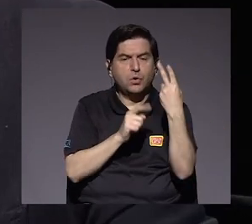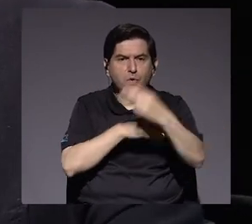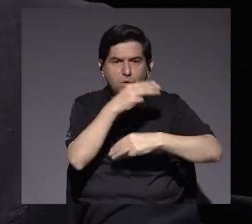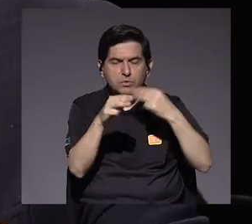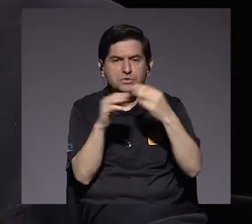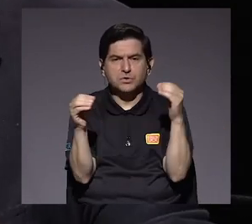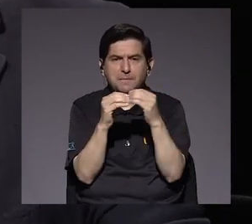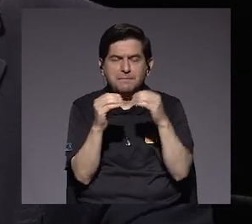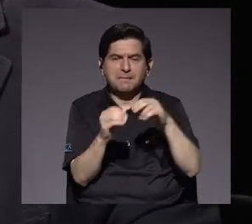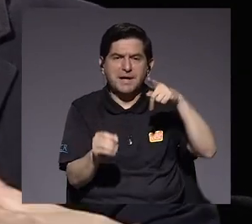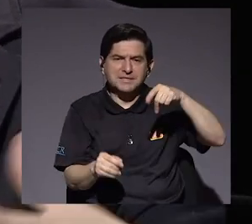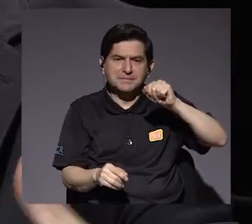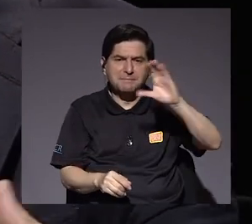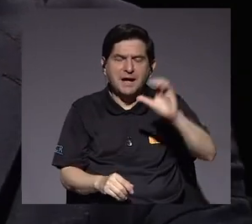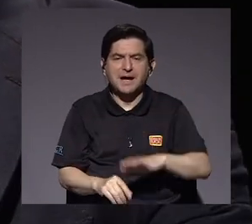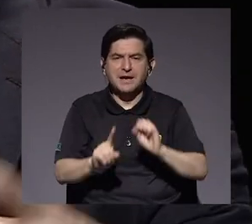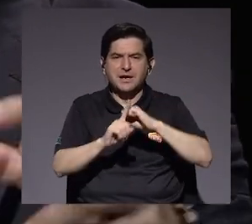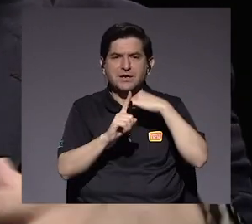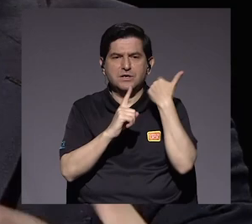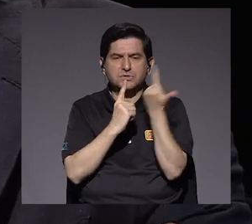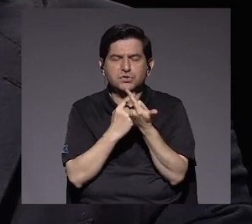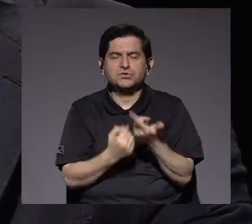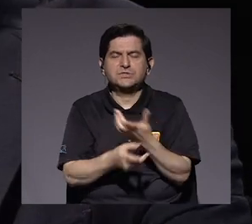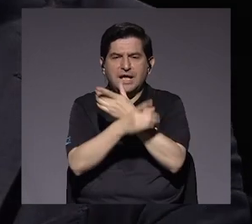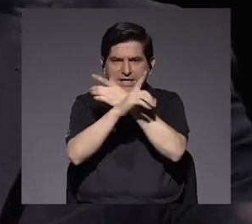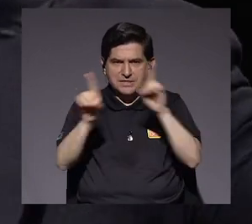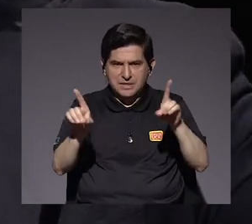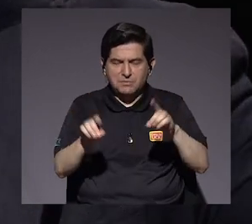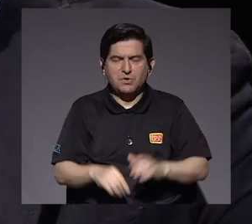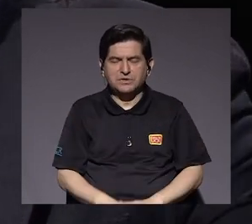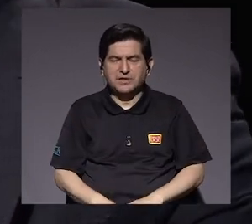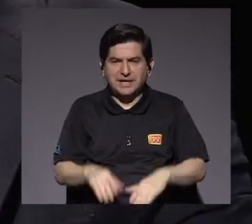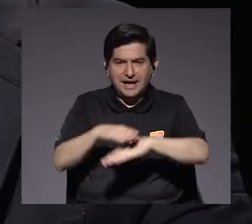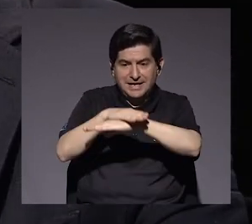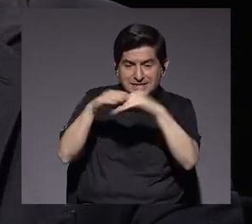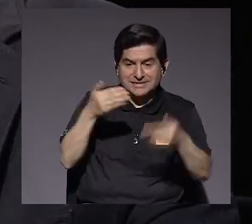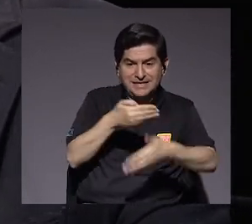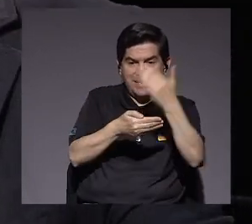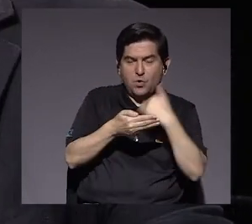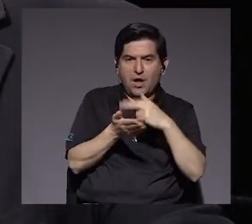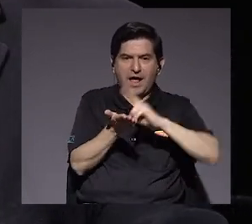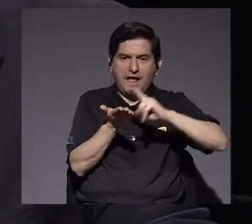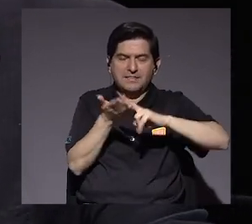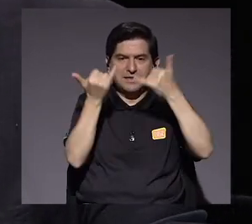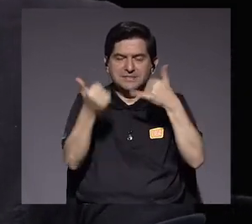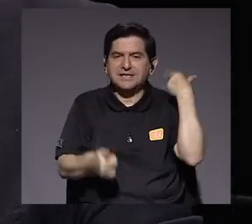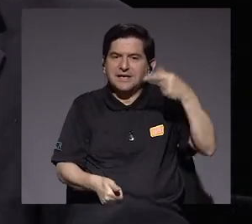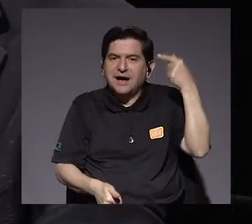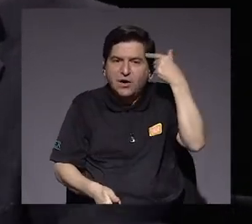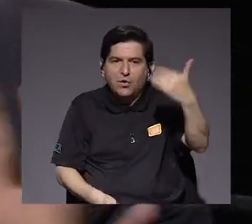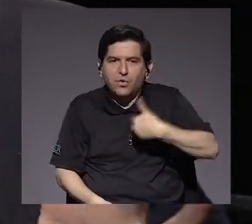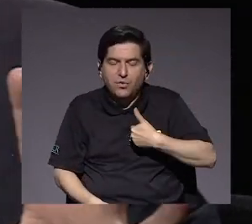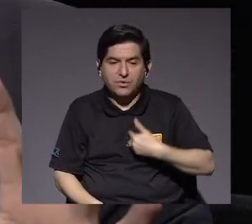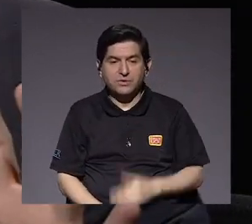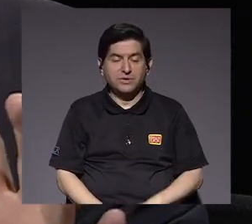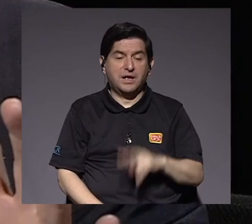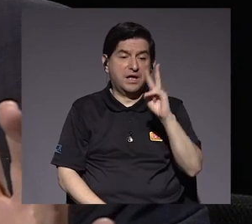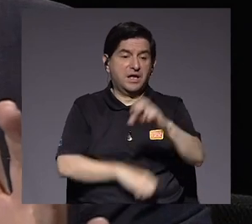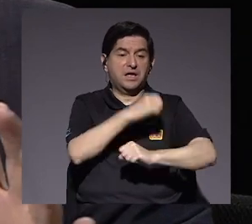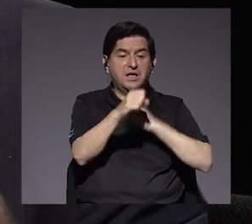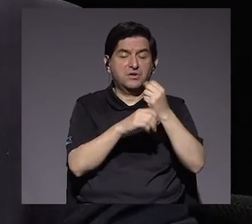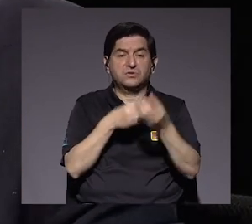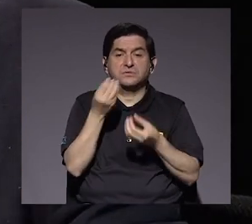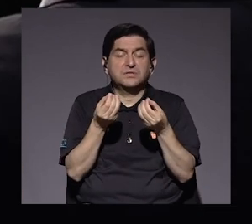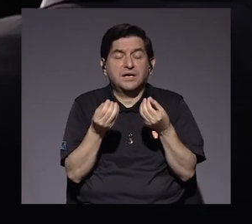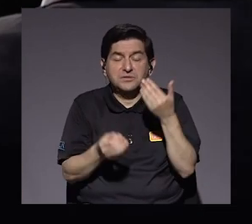de mundo mucho más PAC, mucho más socialdemócrata ortodoxa, ese que salió del Partido de Liberación Nacional, que está ahorita en gobierno. Vamos a ver cómo le van estos dos